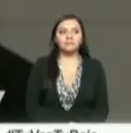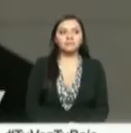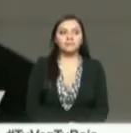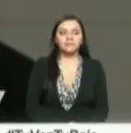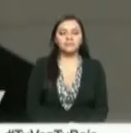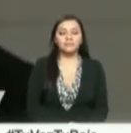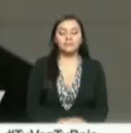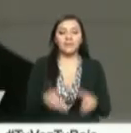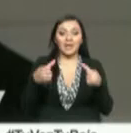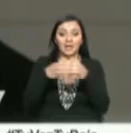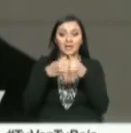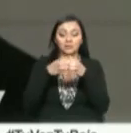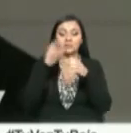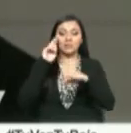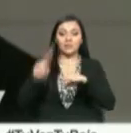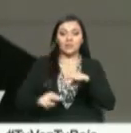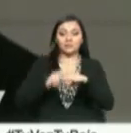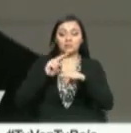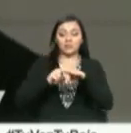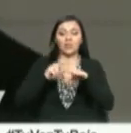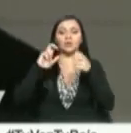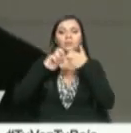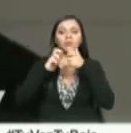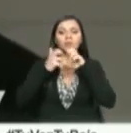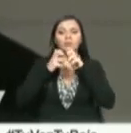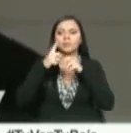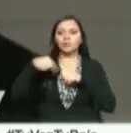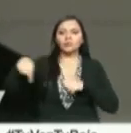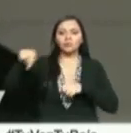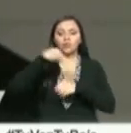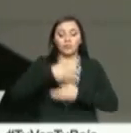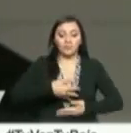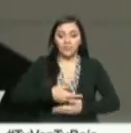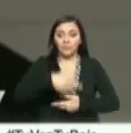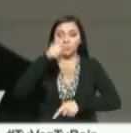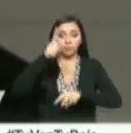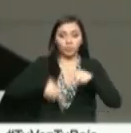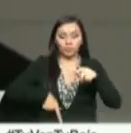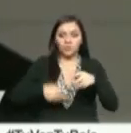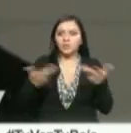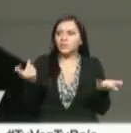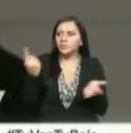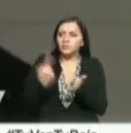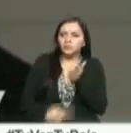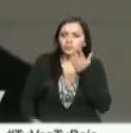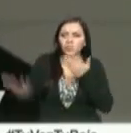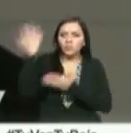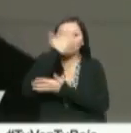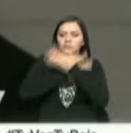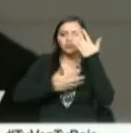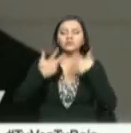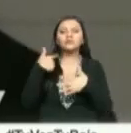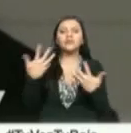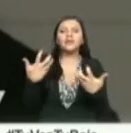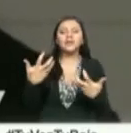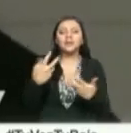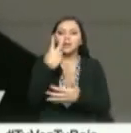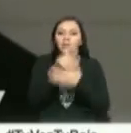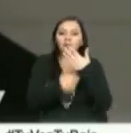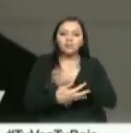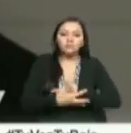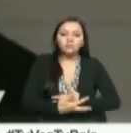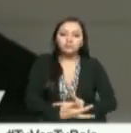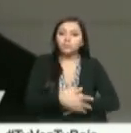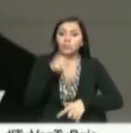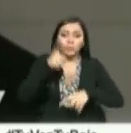La Asociación Nacional de Personas con Problemas de Fertilidad está sorprendida de que haya pasado algo así. El deseo de tener un hijo es algo muy íntimo. Si no puedes